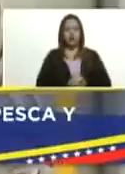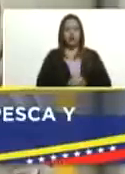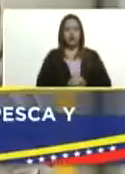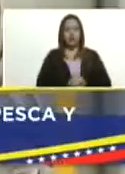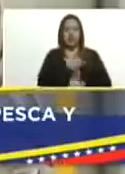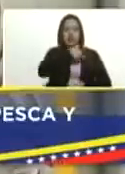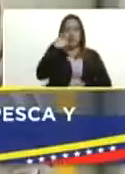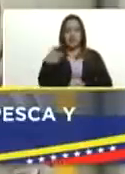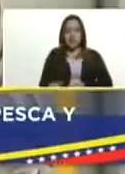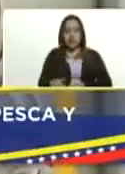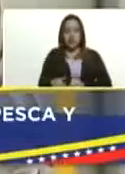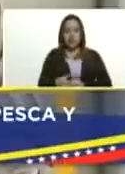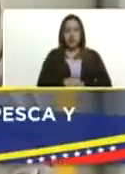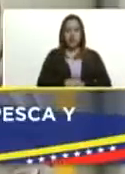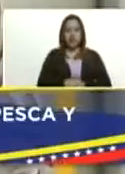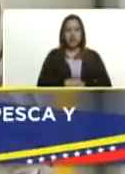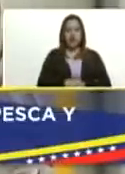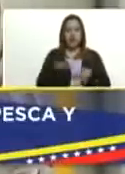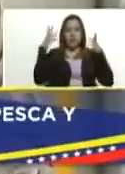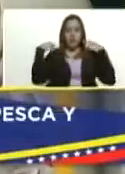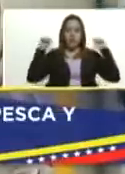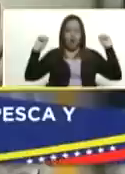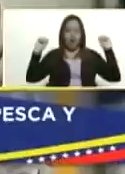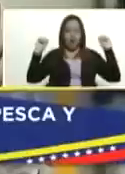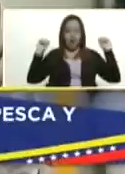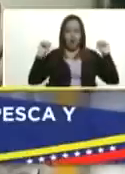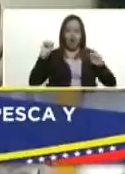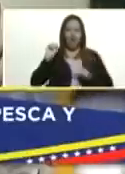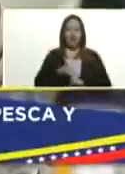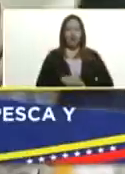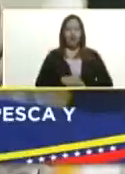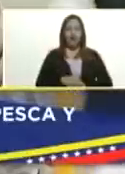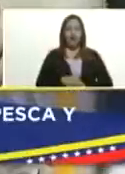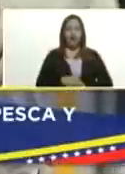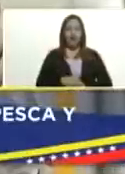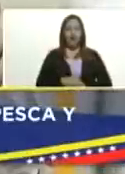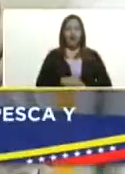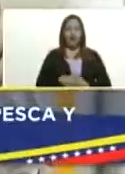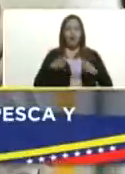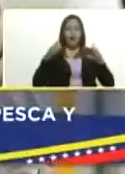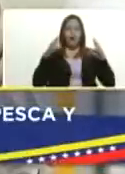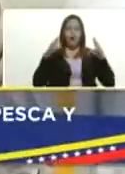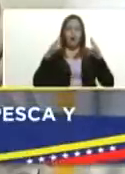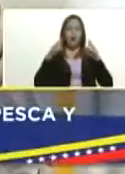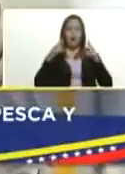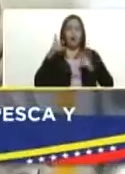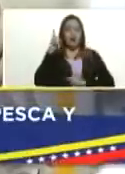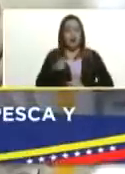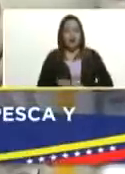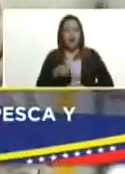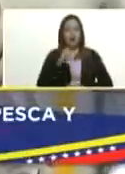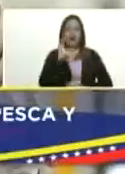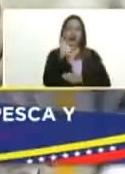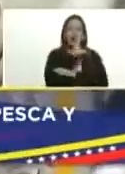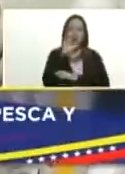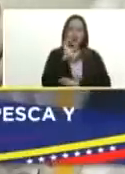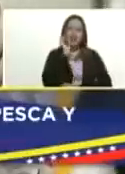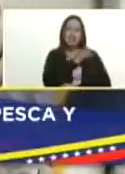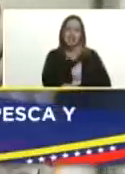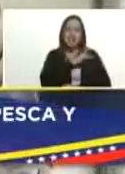China, Holanda, Bélgica, Corea del Sur, Colombia, Chile,